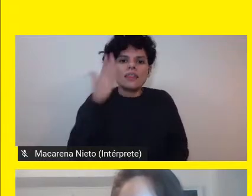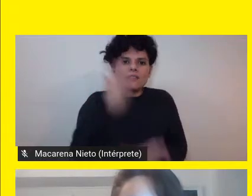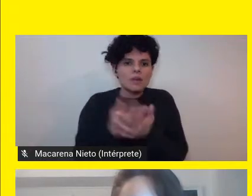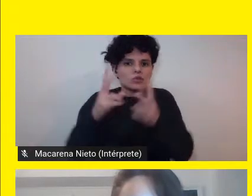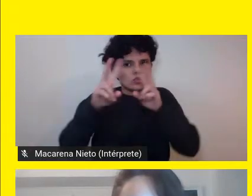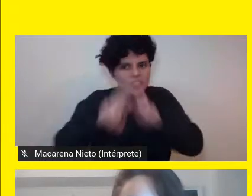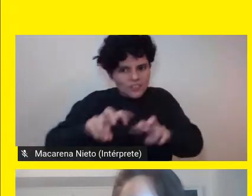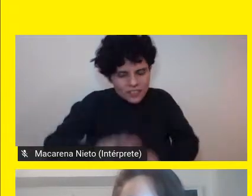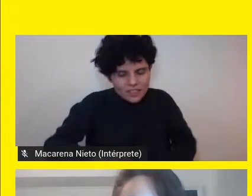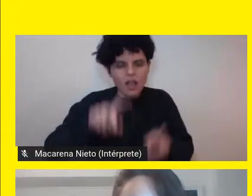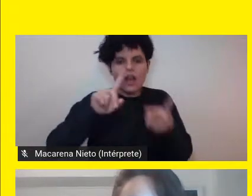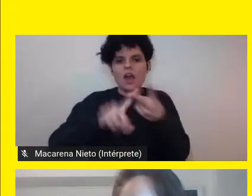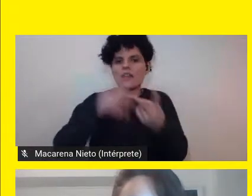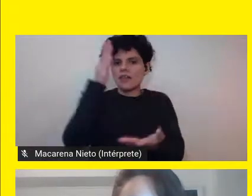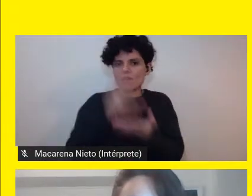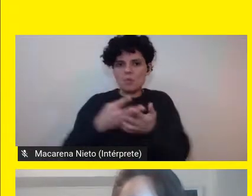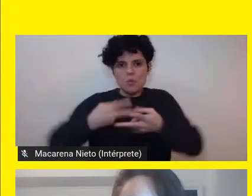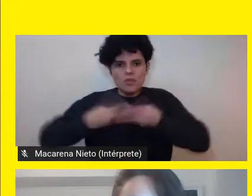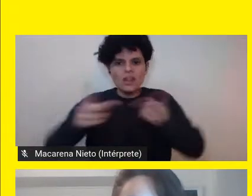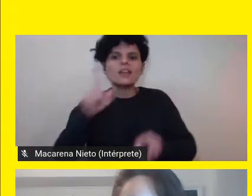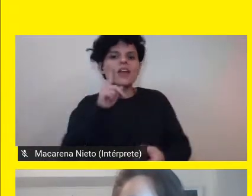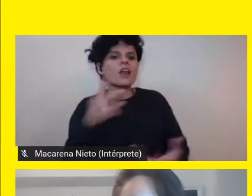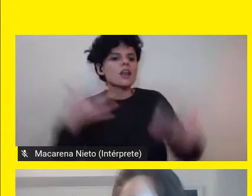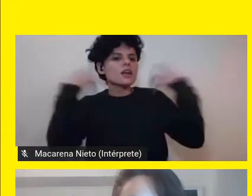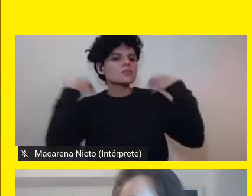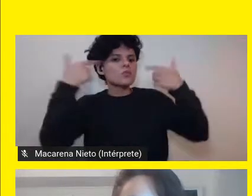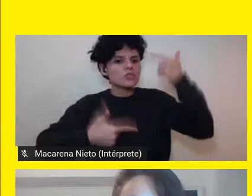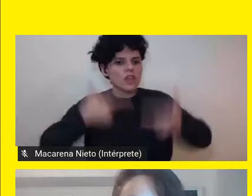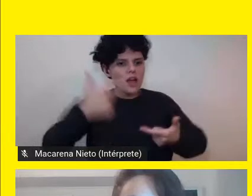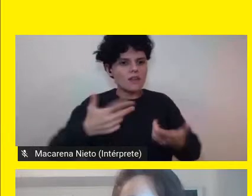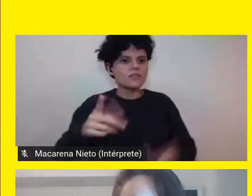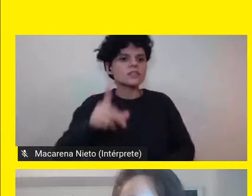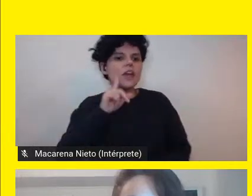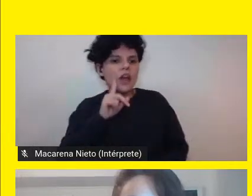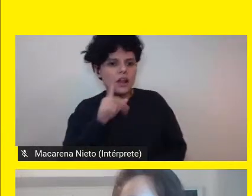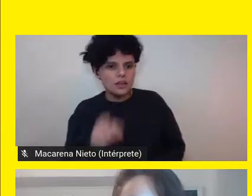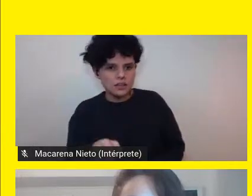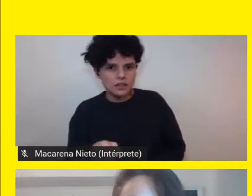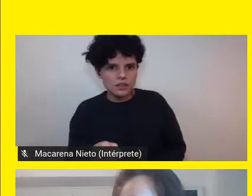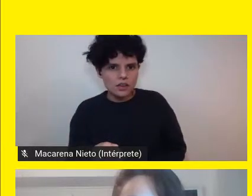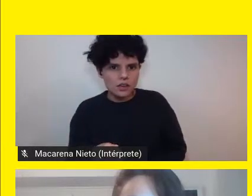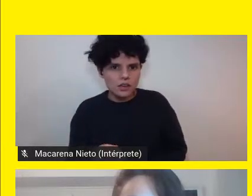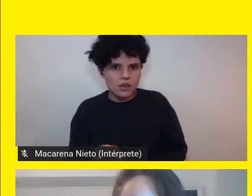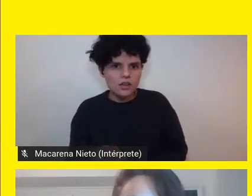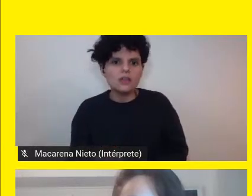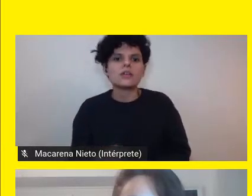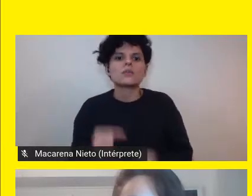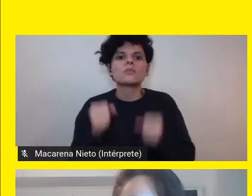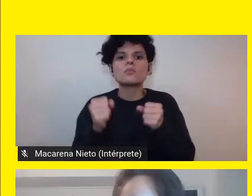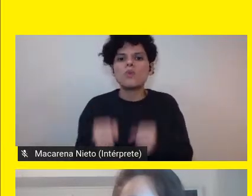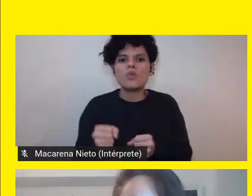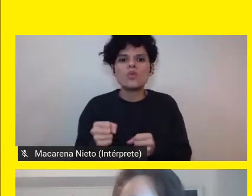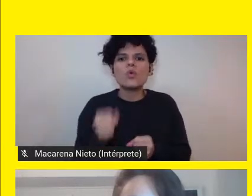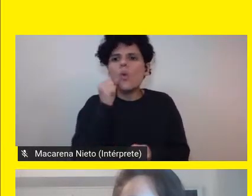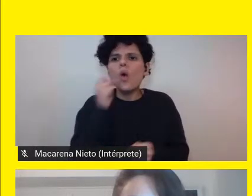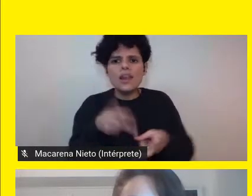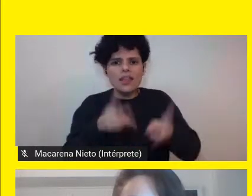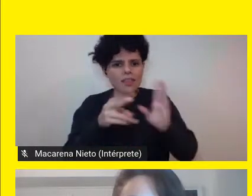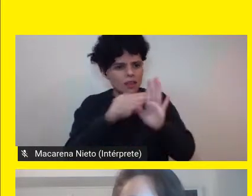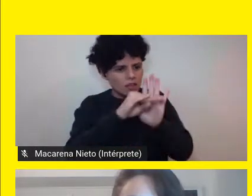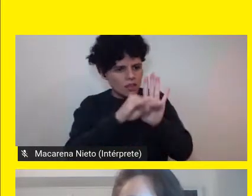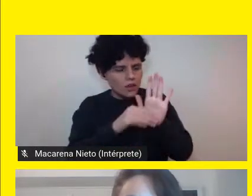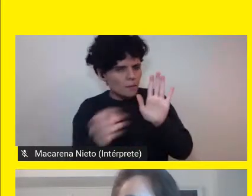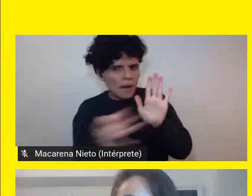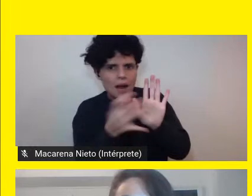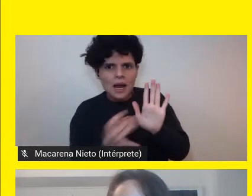hay que visibilizar a los responsables políticos, hay que materializar la vulneración a los derechos humanos y sea la plataforma que